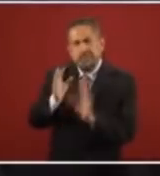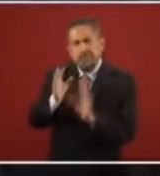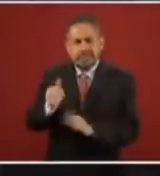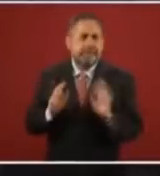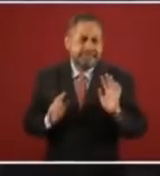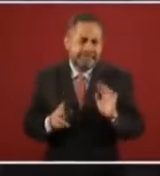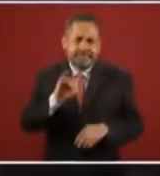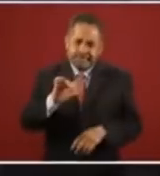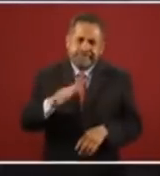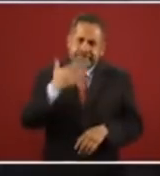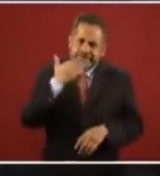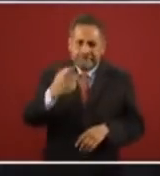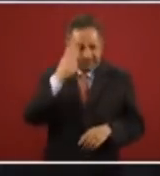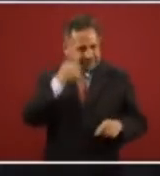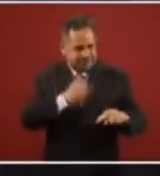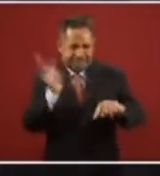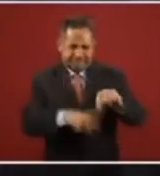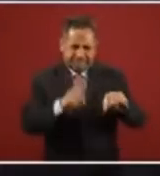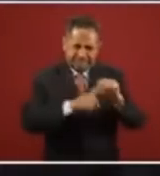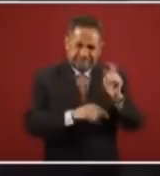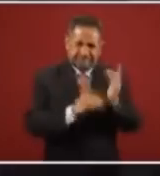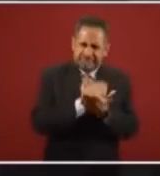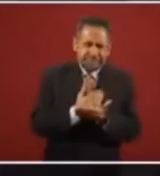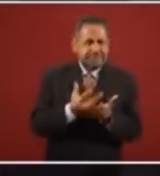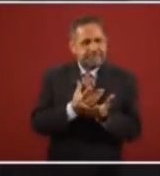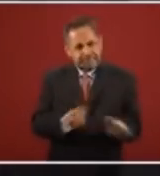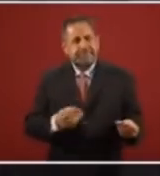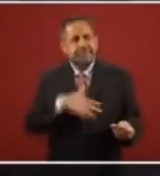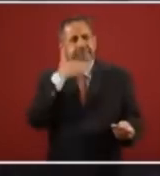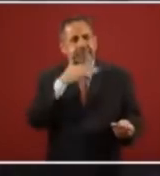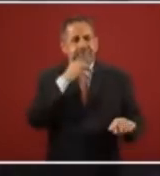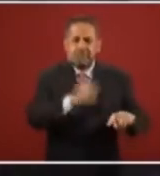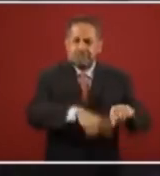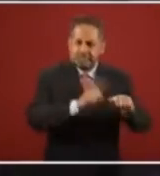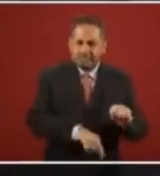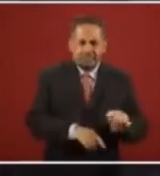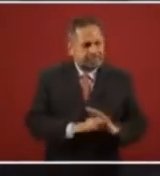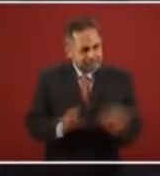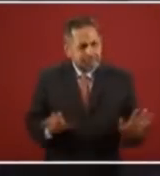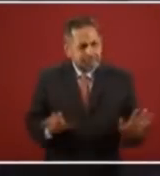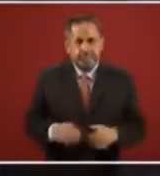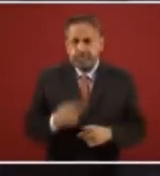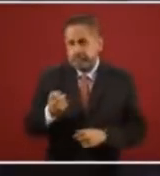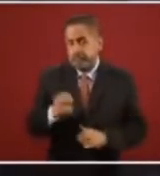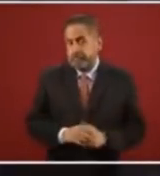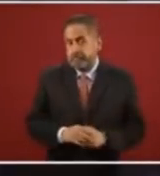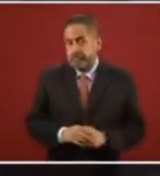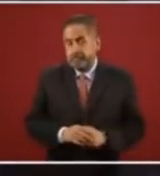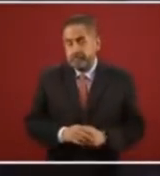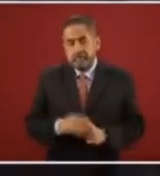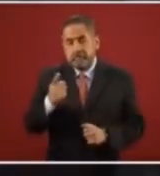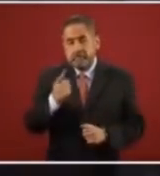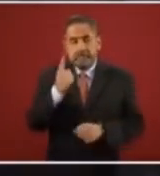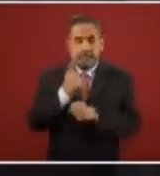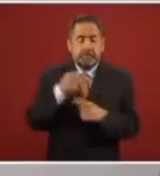es una forma de poder parar la gran corrupción en la Marina Mercante. Ese es un